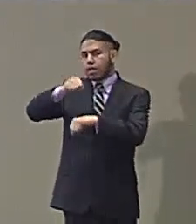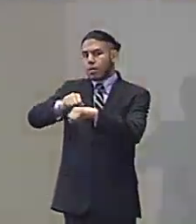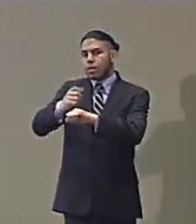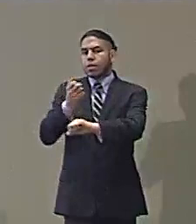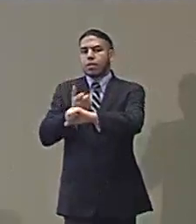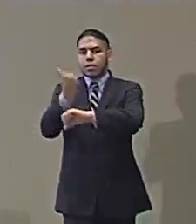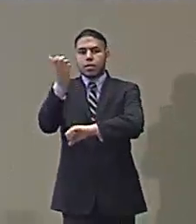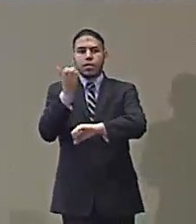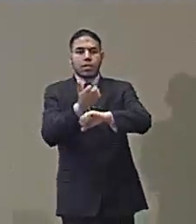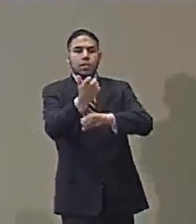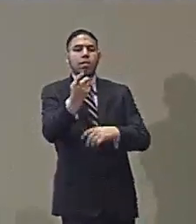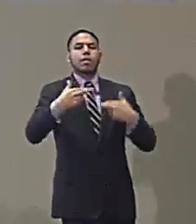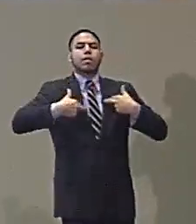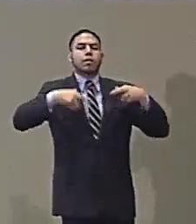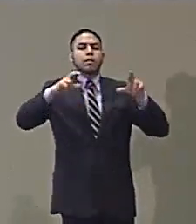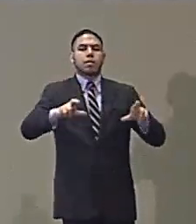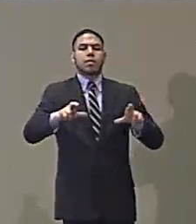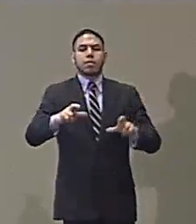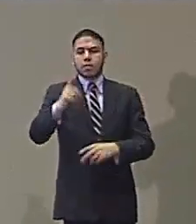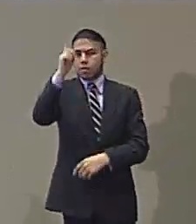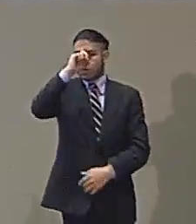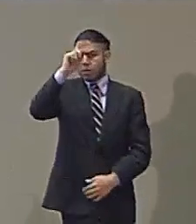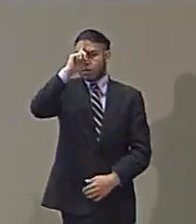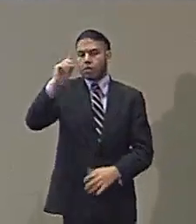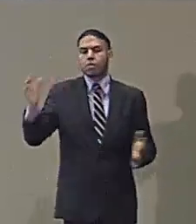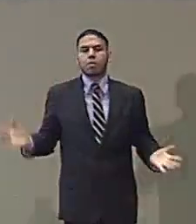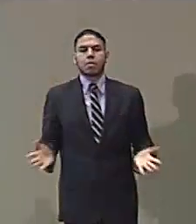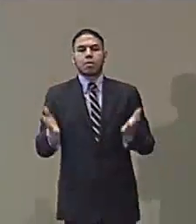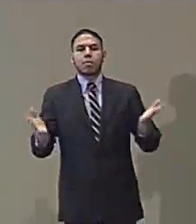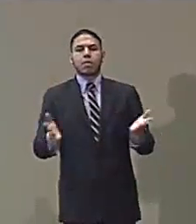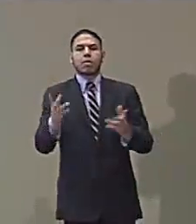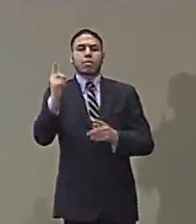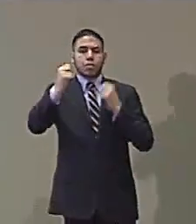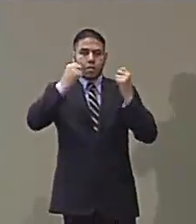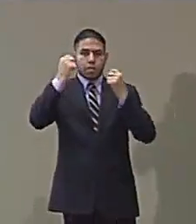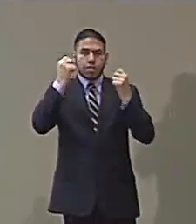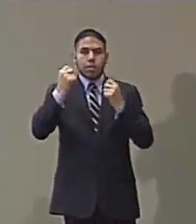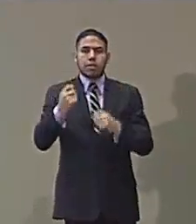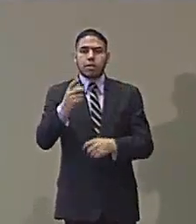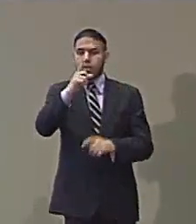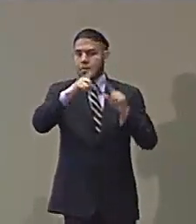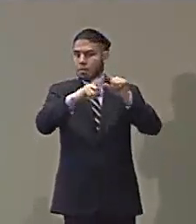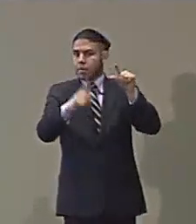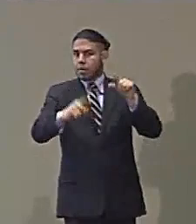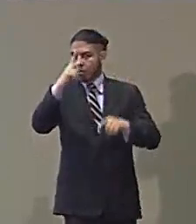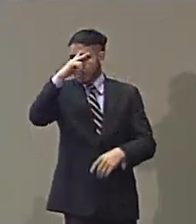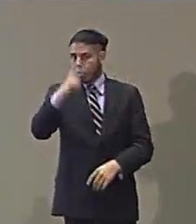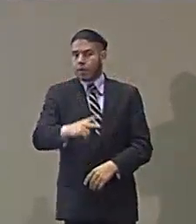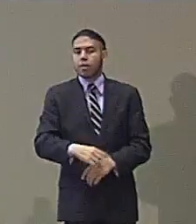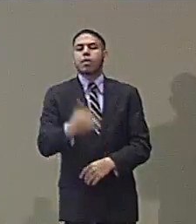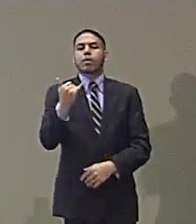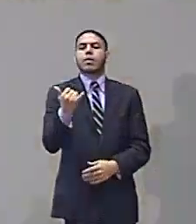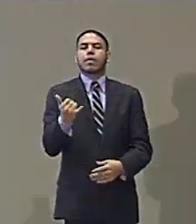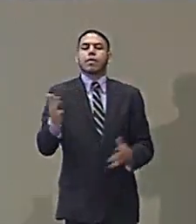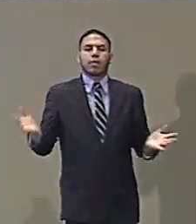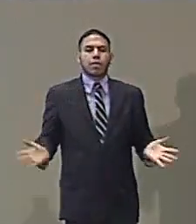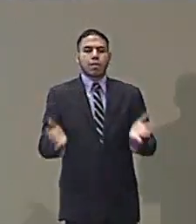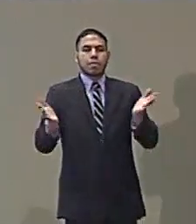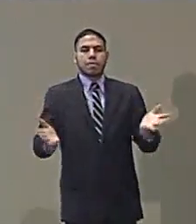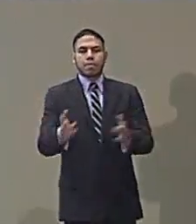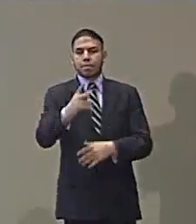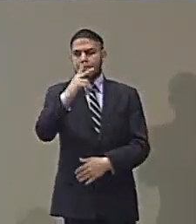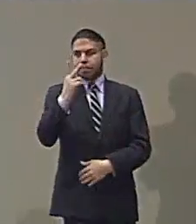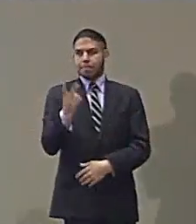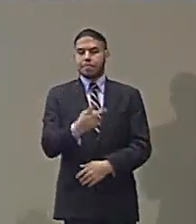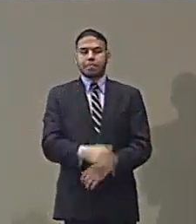estados de los representantes del consejo de promoción turística de méxico y del fondo nacional del fomento al turismo a los presidentes